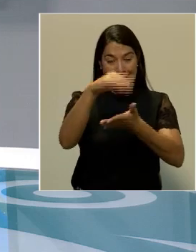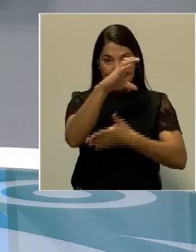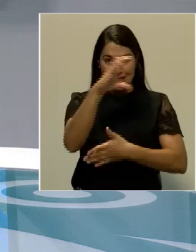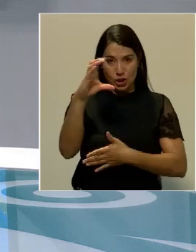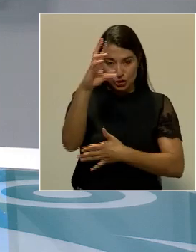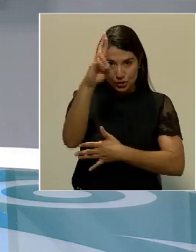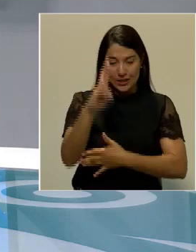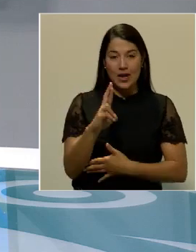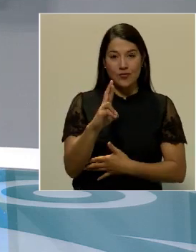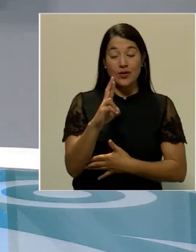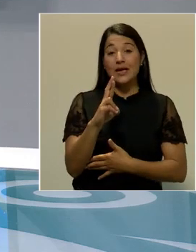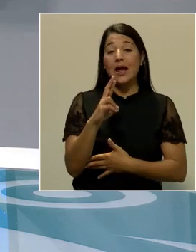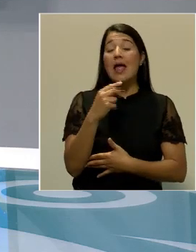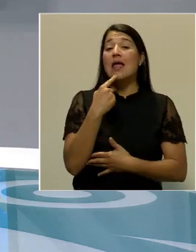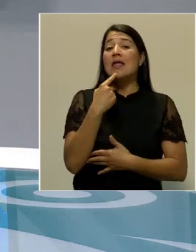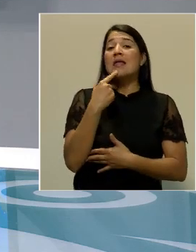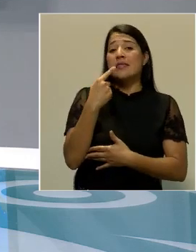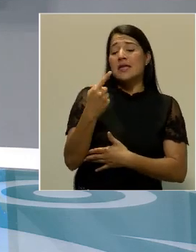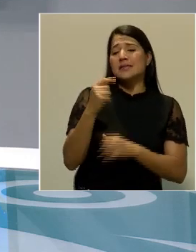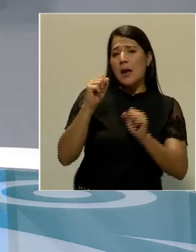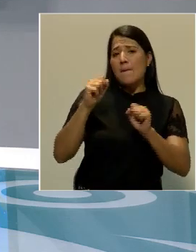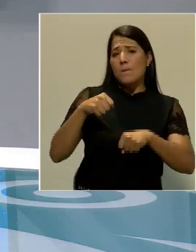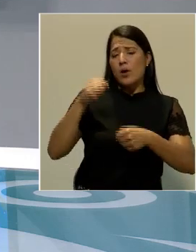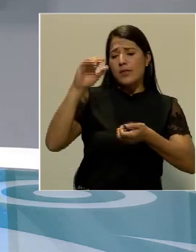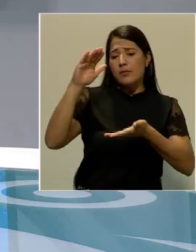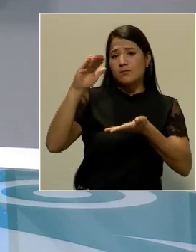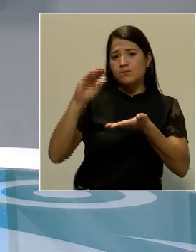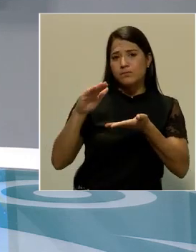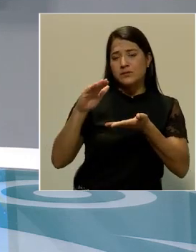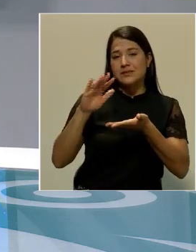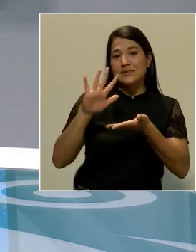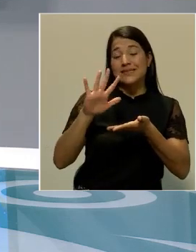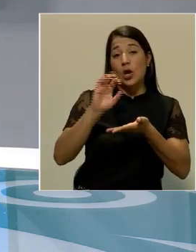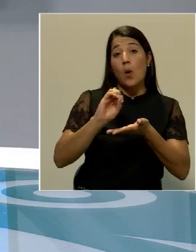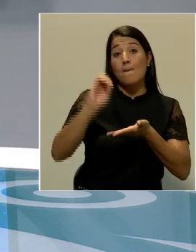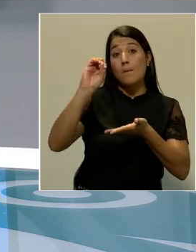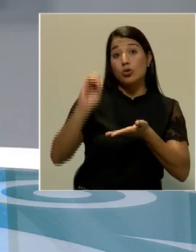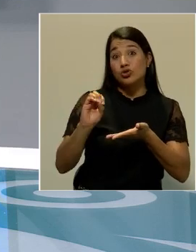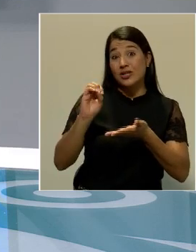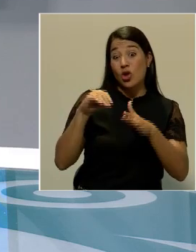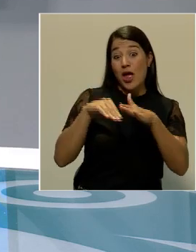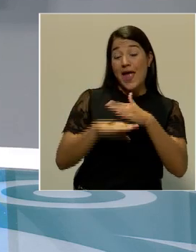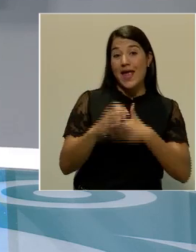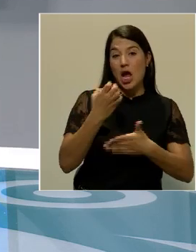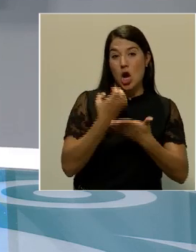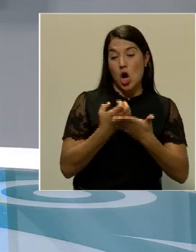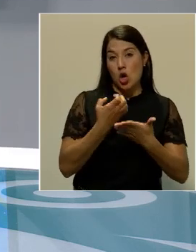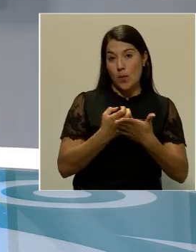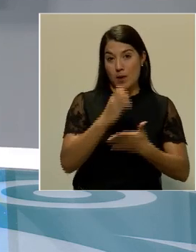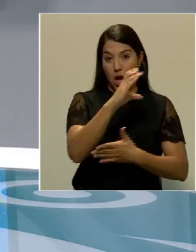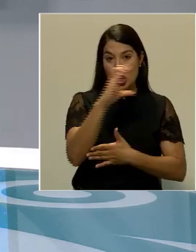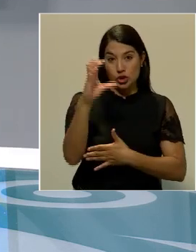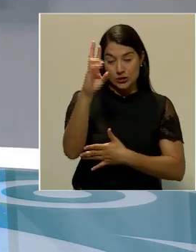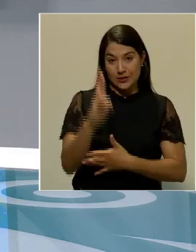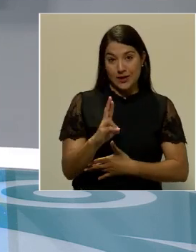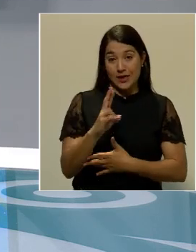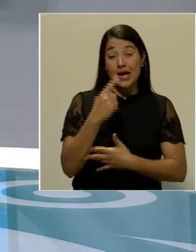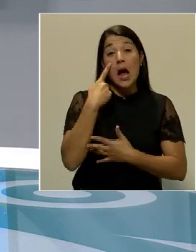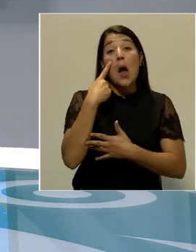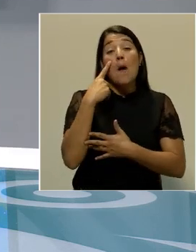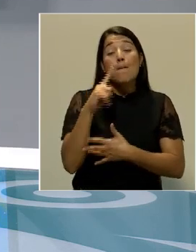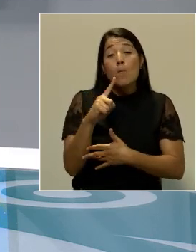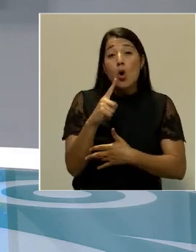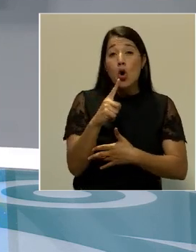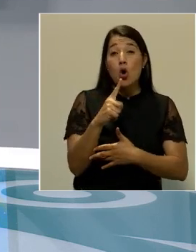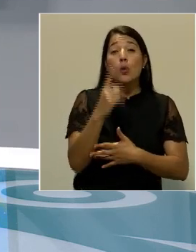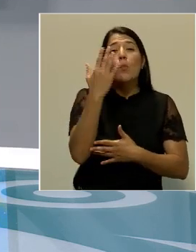prevé un decrecimiento de un 5% en la economía del país debido al bajo consumo de los